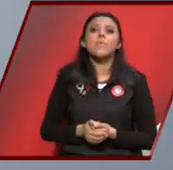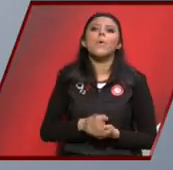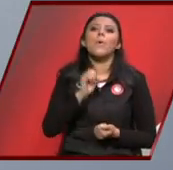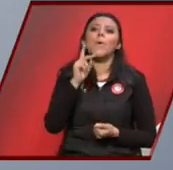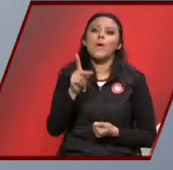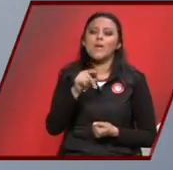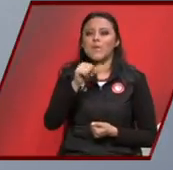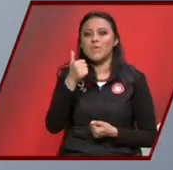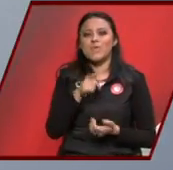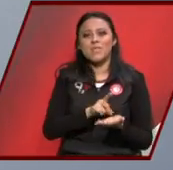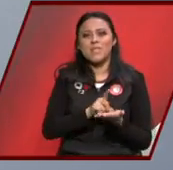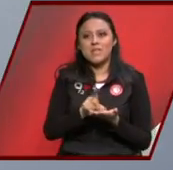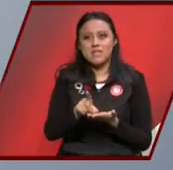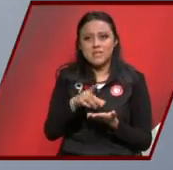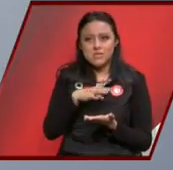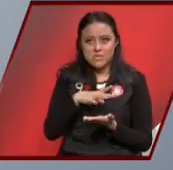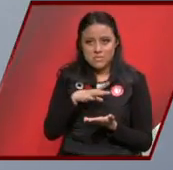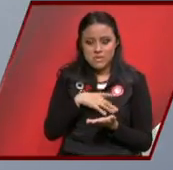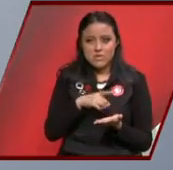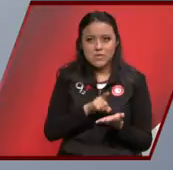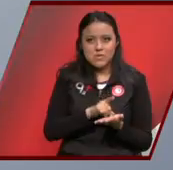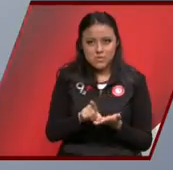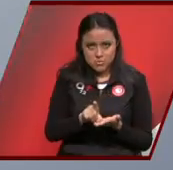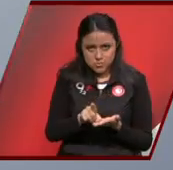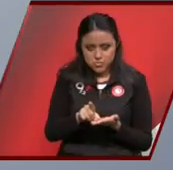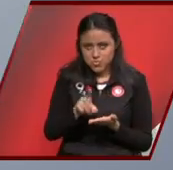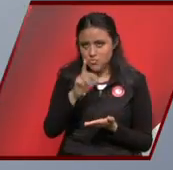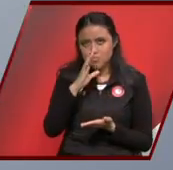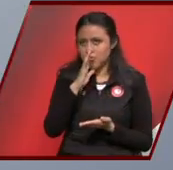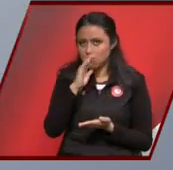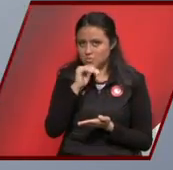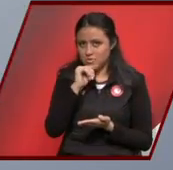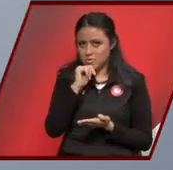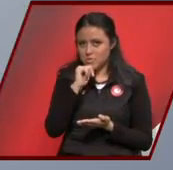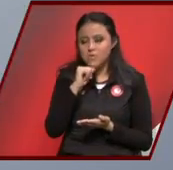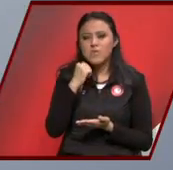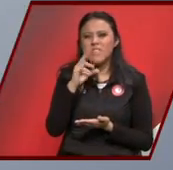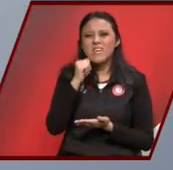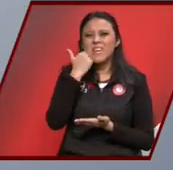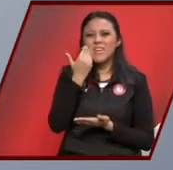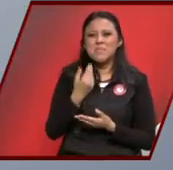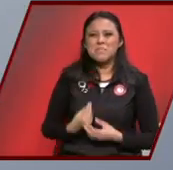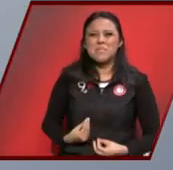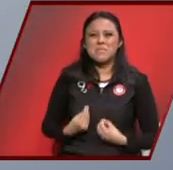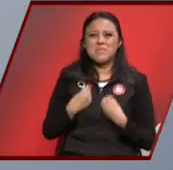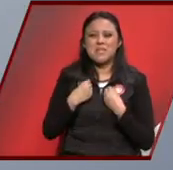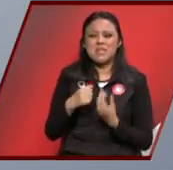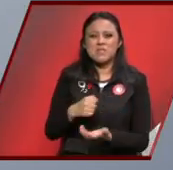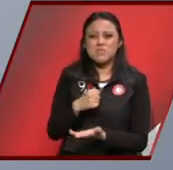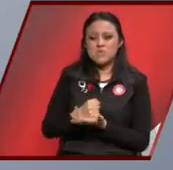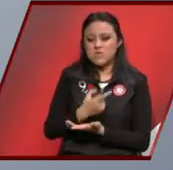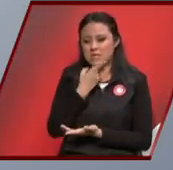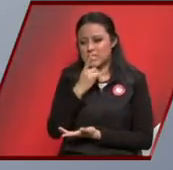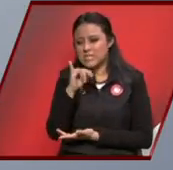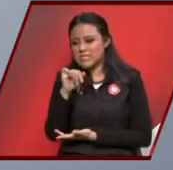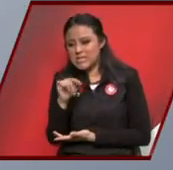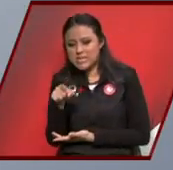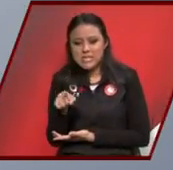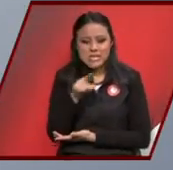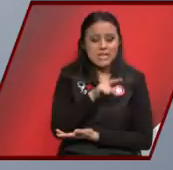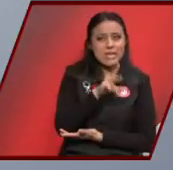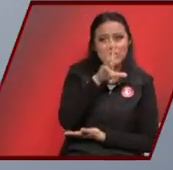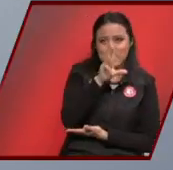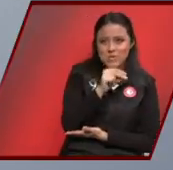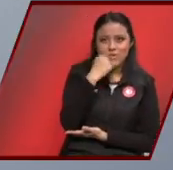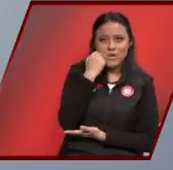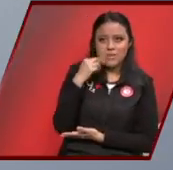acaba de decir otro de los temas que tenemos, el derecho. Yo ya no quiero vivir en una ciudad que me digan por dónde sí, por dónde no.